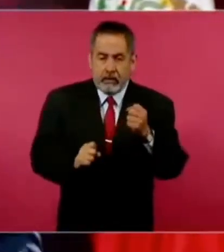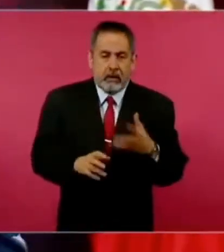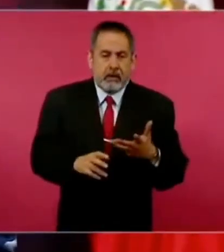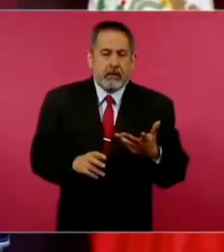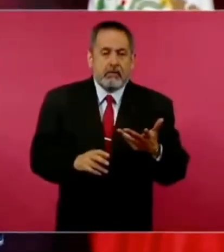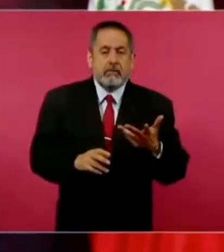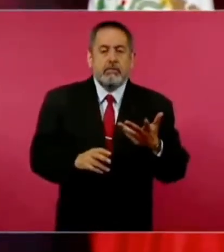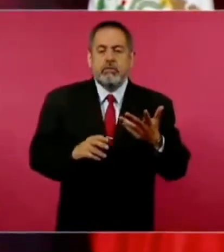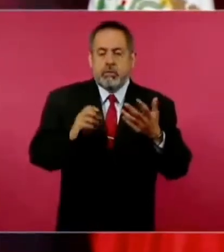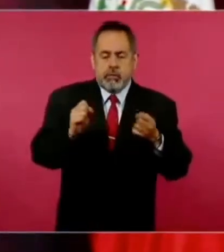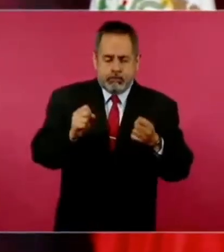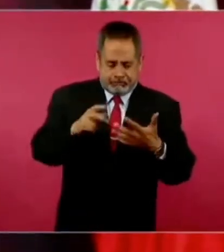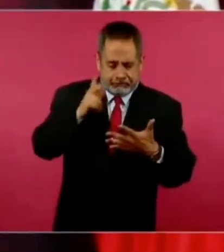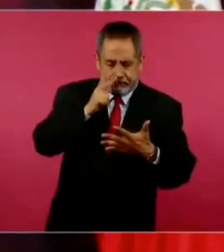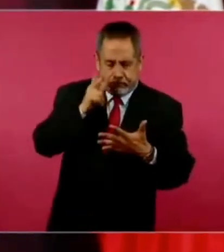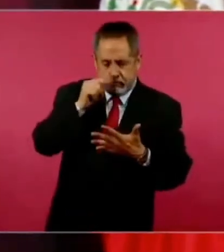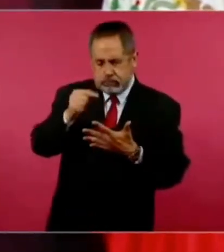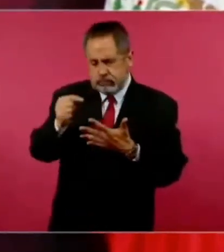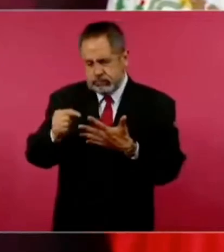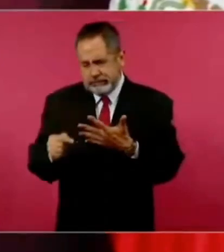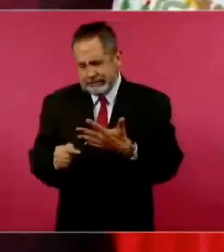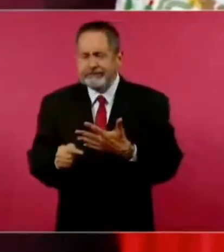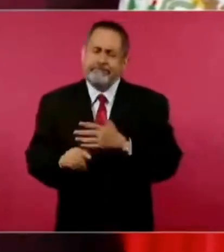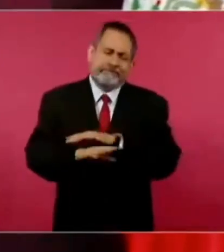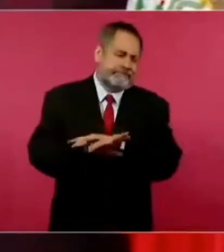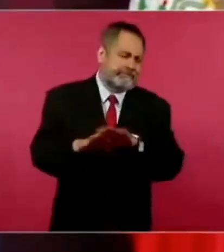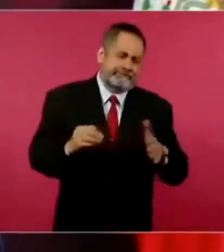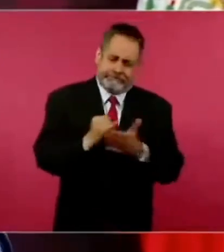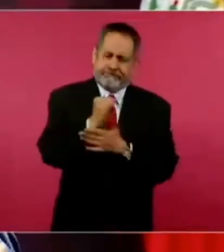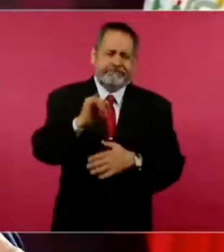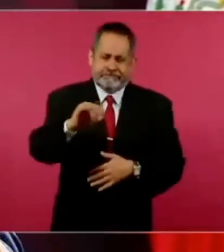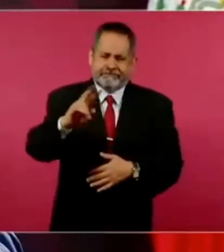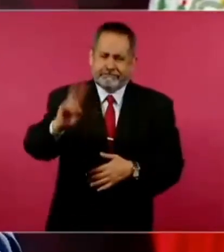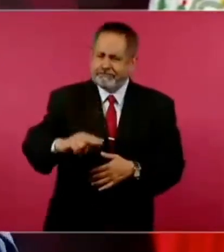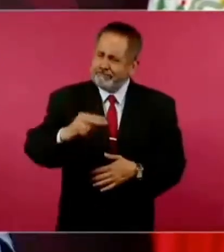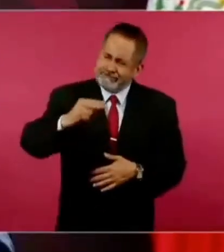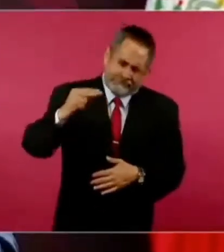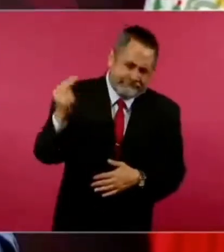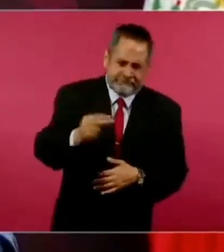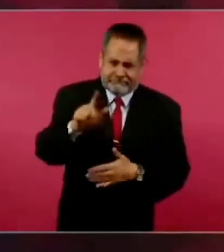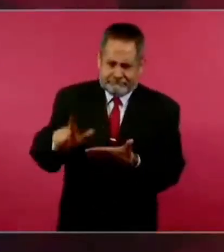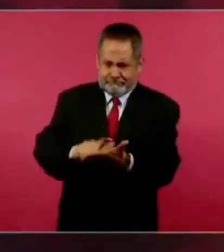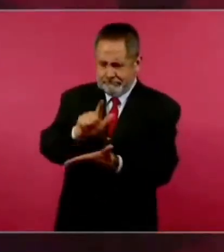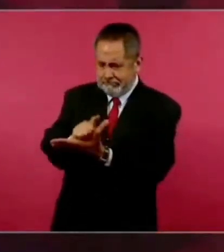muchísimos elementos, vamos a decir, hace falta la reforma.